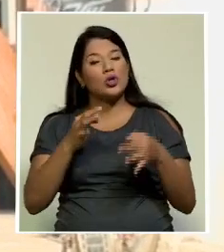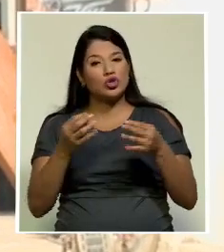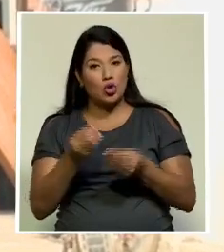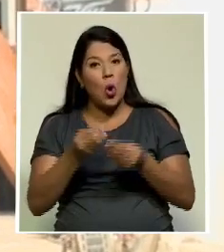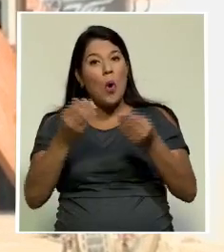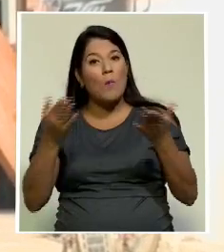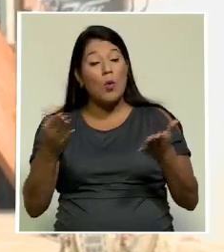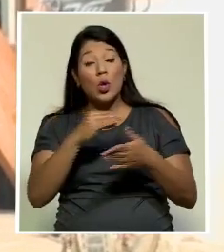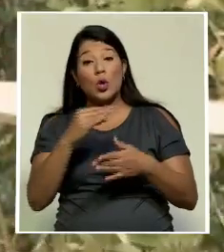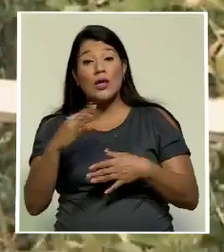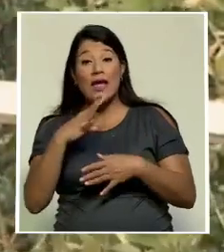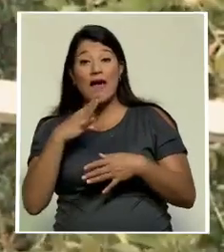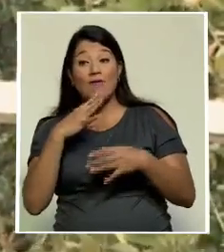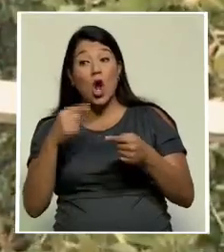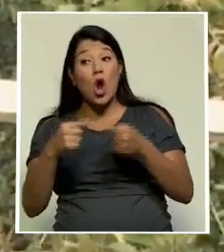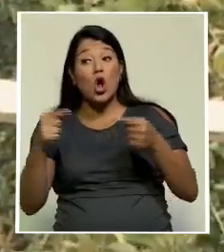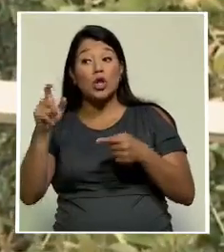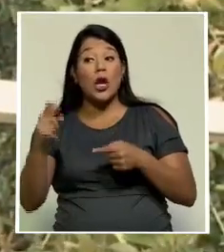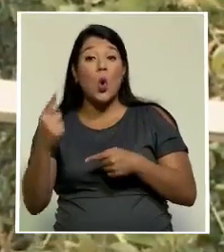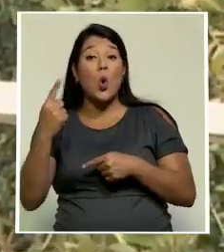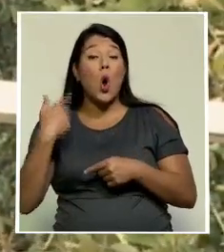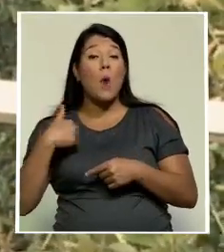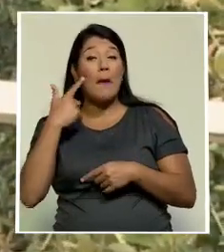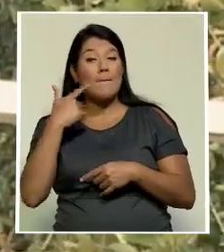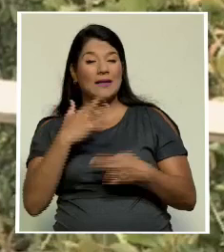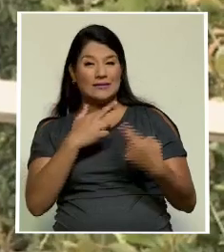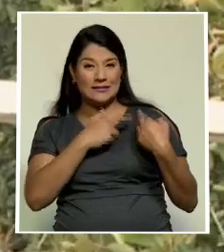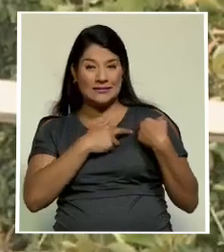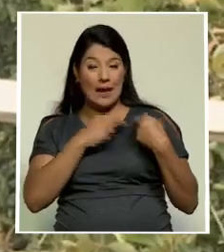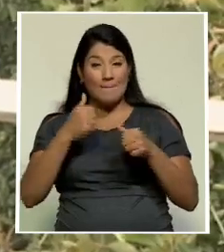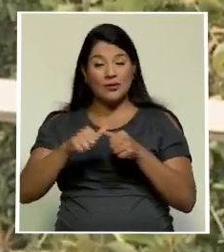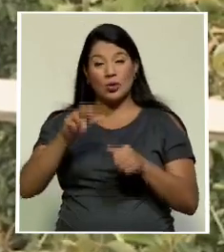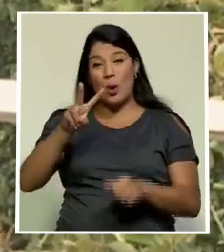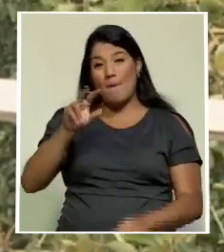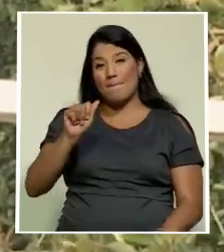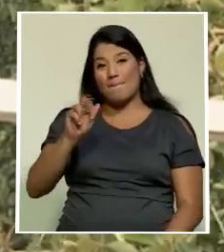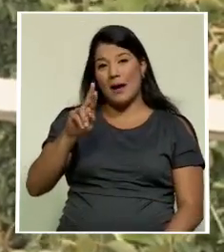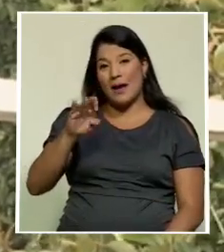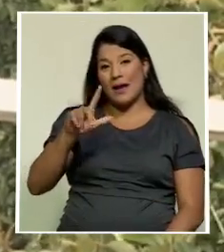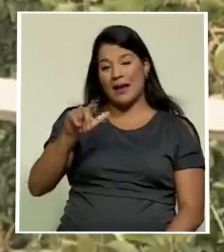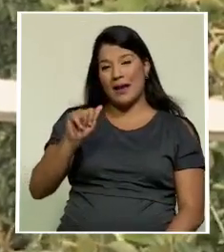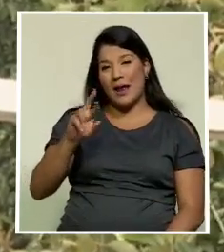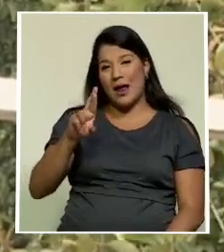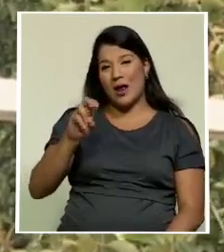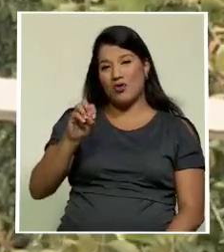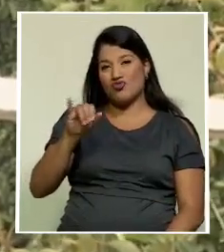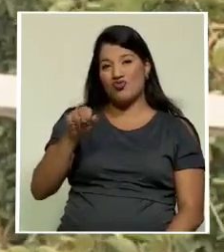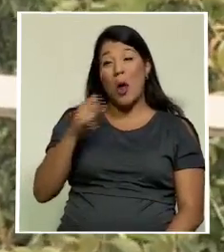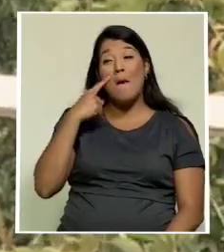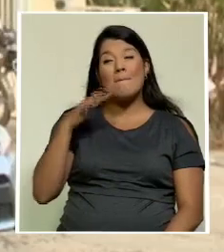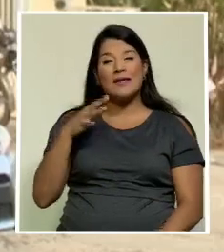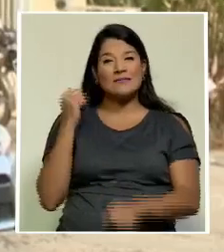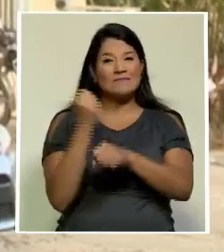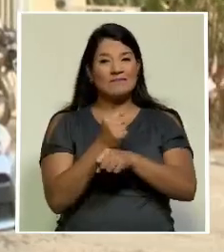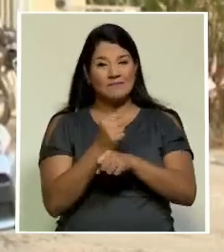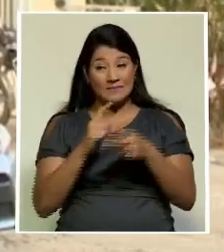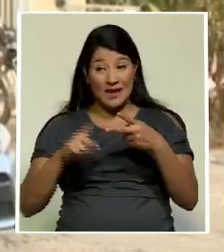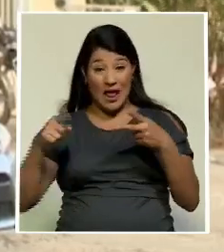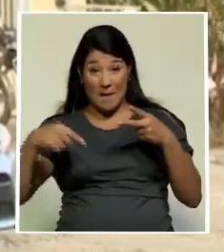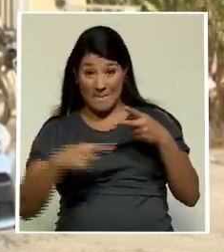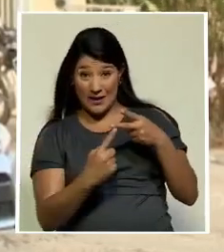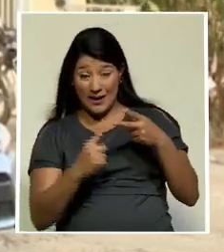de un único sospechoso, un hombre de apellidos Varela Rojas, por los presuntos delitos de homicidio calificado, amenazas